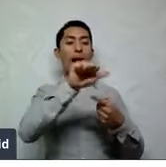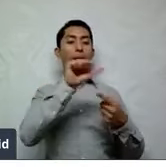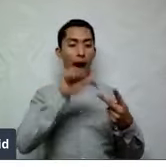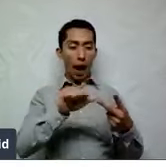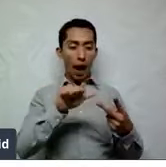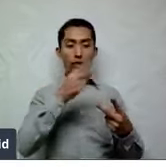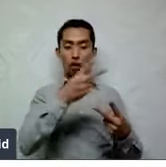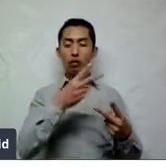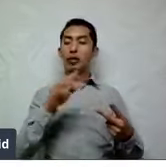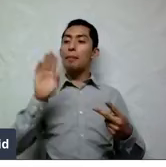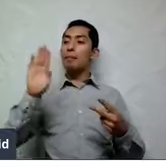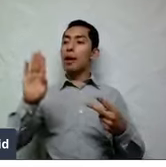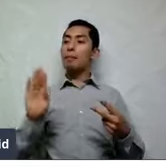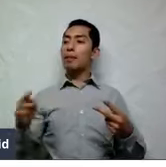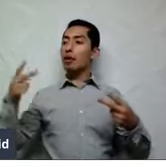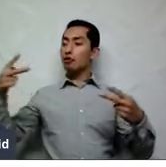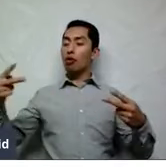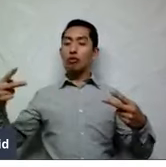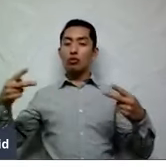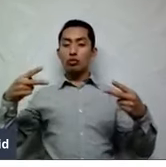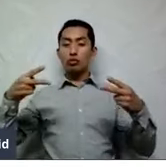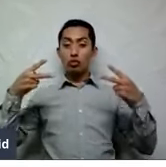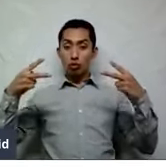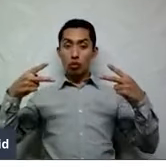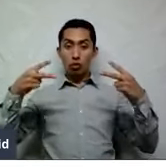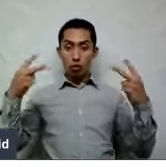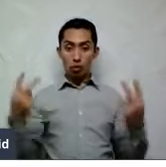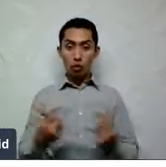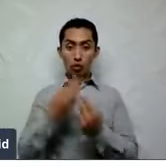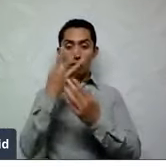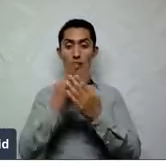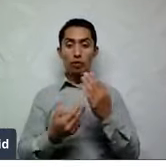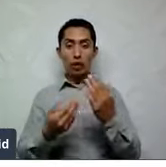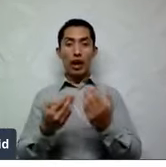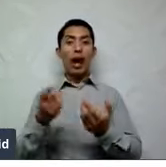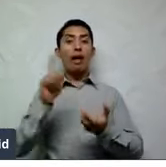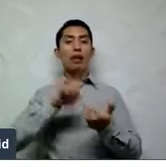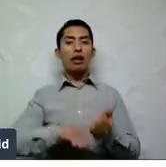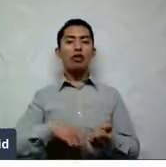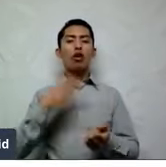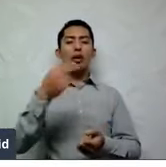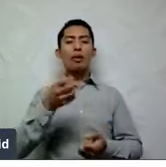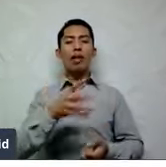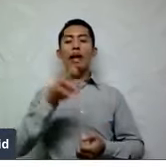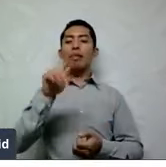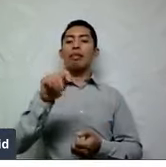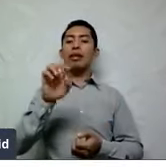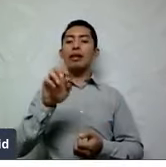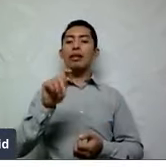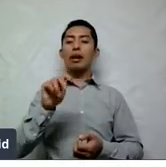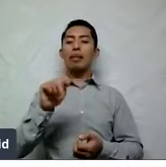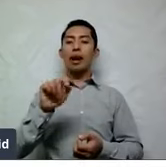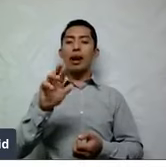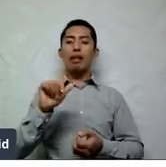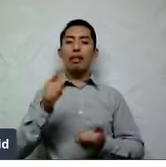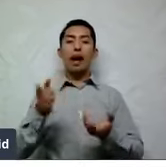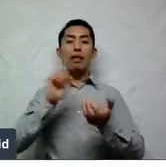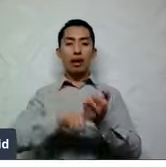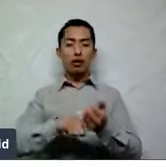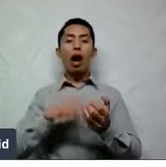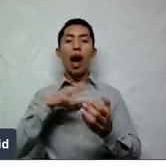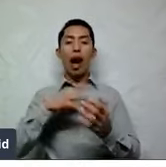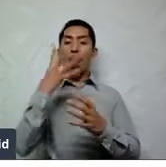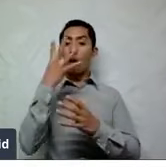son cuatro virus en una vacuna, se llama tetravalente. Esa vacuna es igual de buena, con